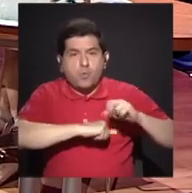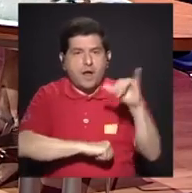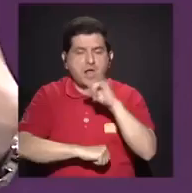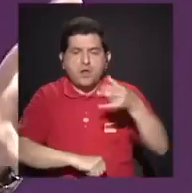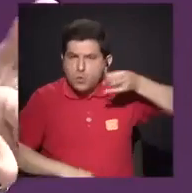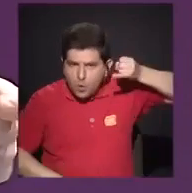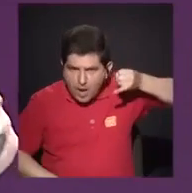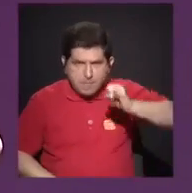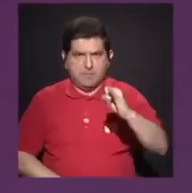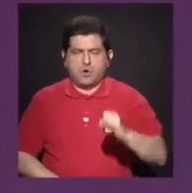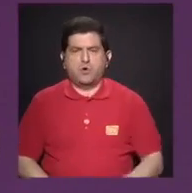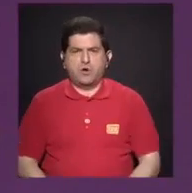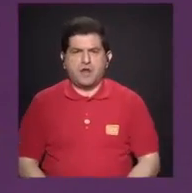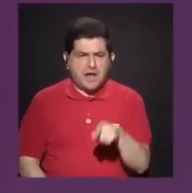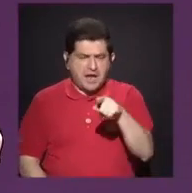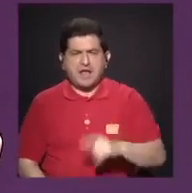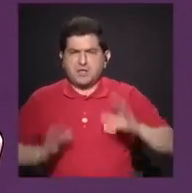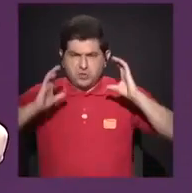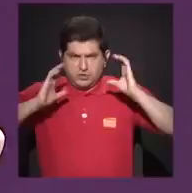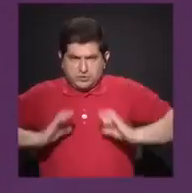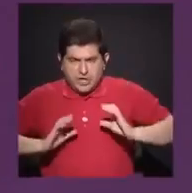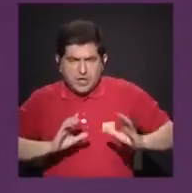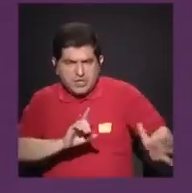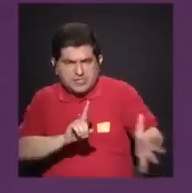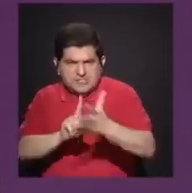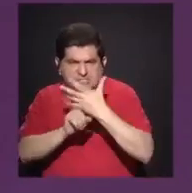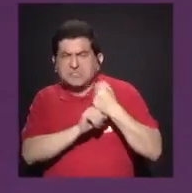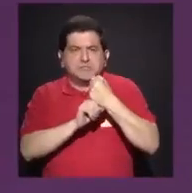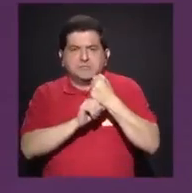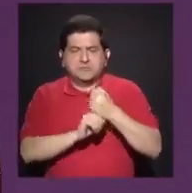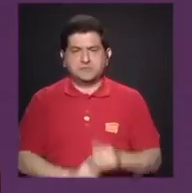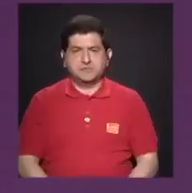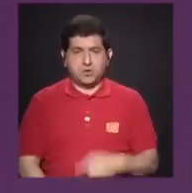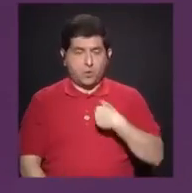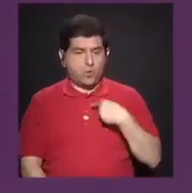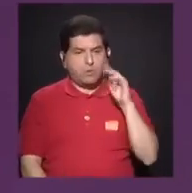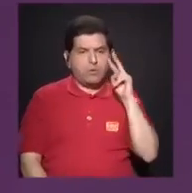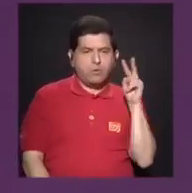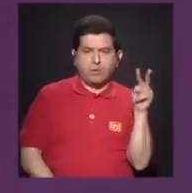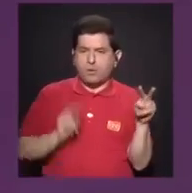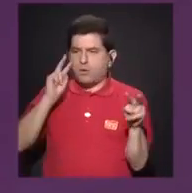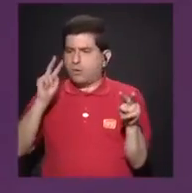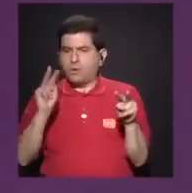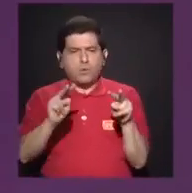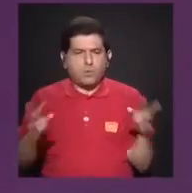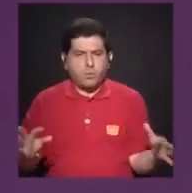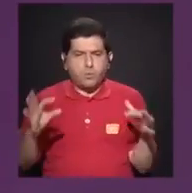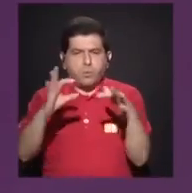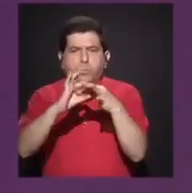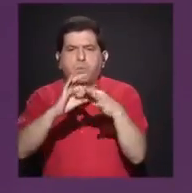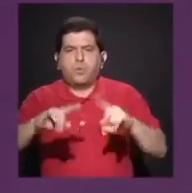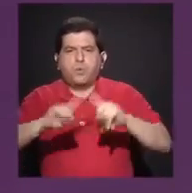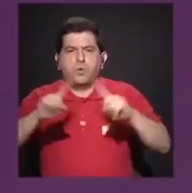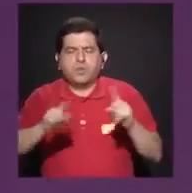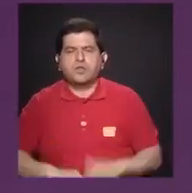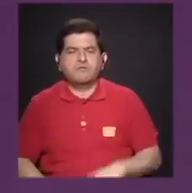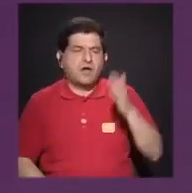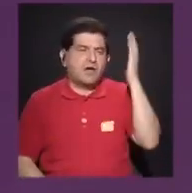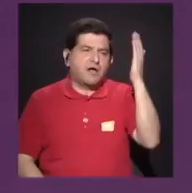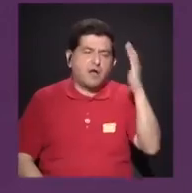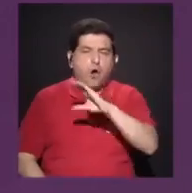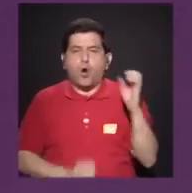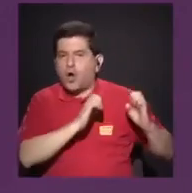nos violan, se apropian de nuestros cuerpos. Entonces, de alguna manera, lo que uno va viendo es cómo se van articulando otros discursos,